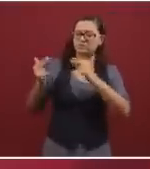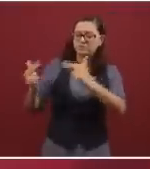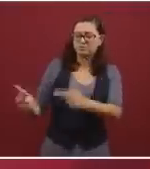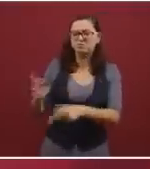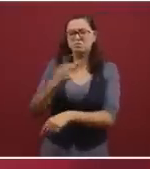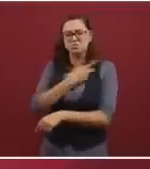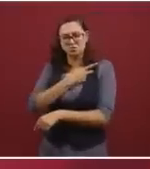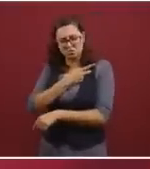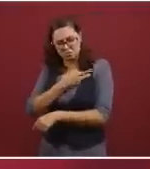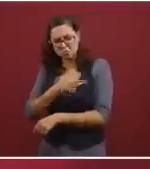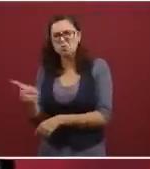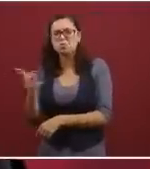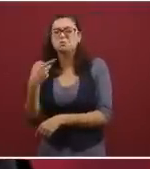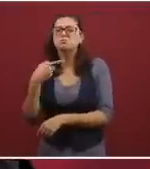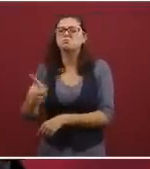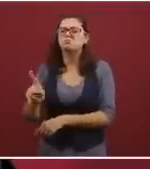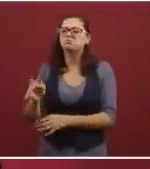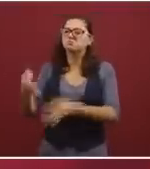pobreza, pero no deshonra.